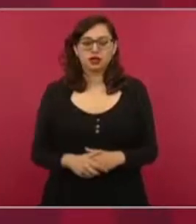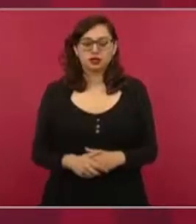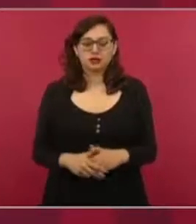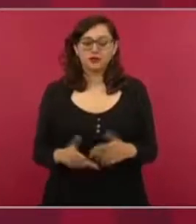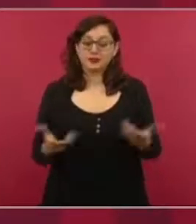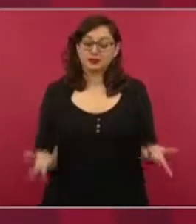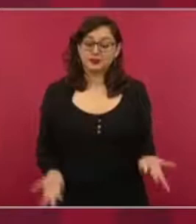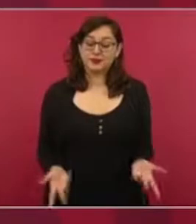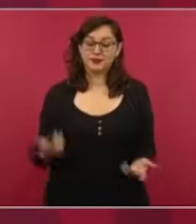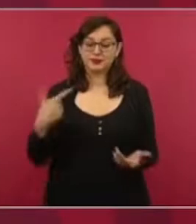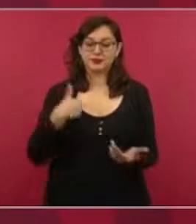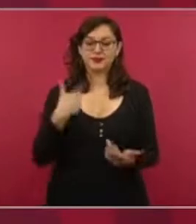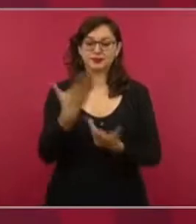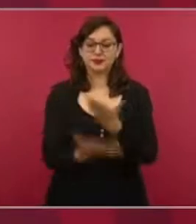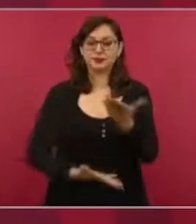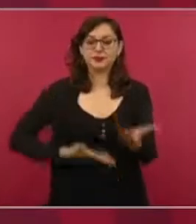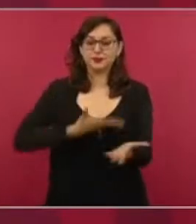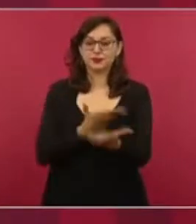debe